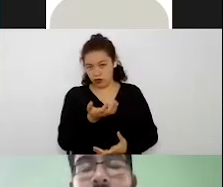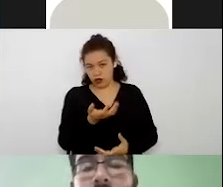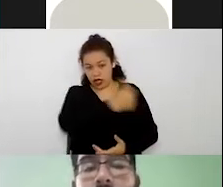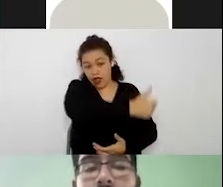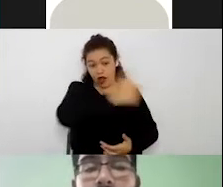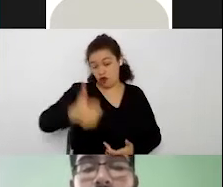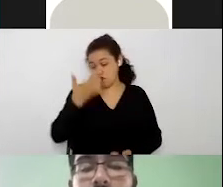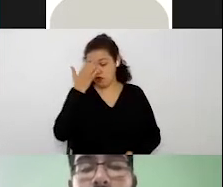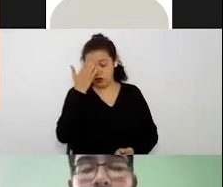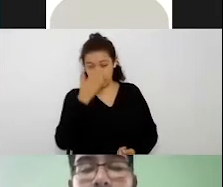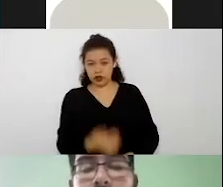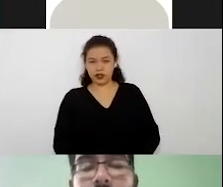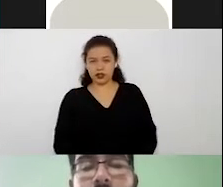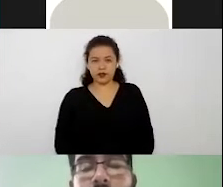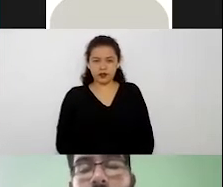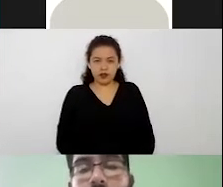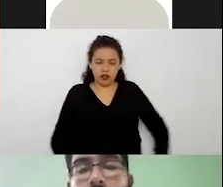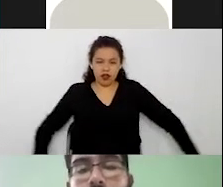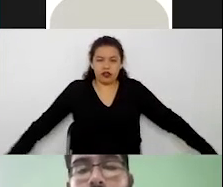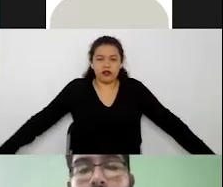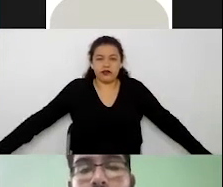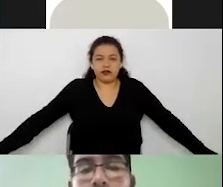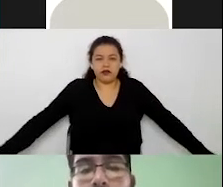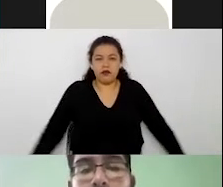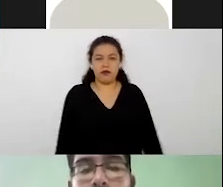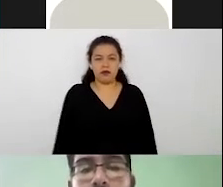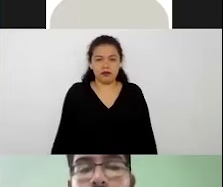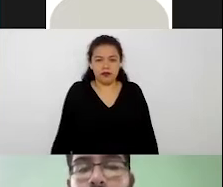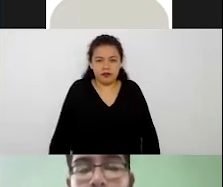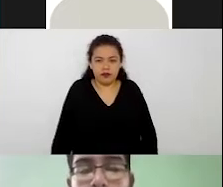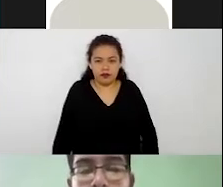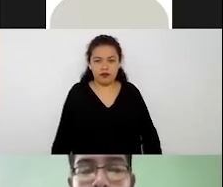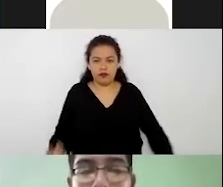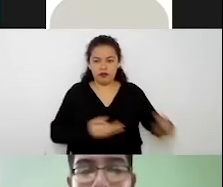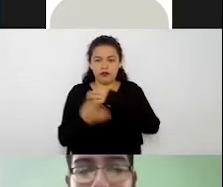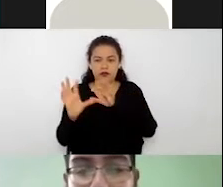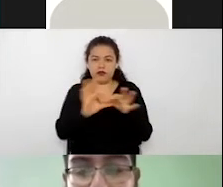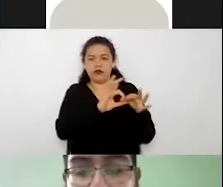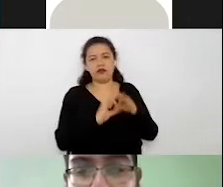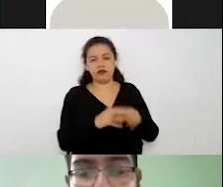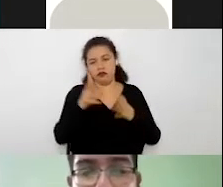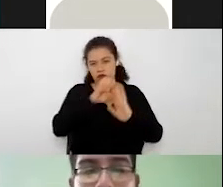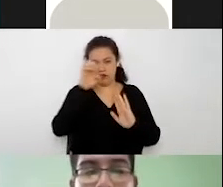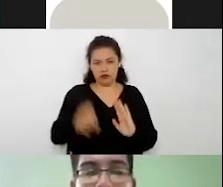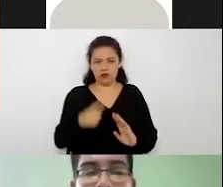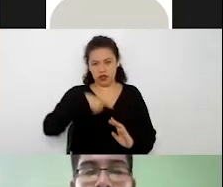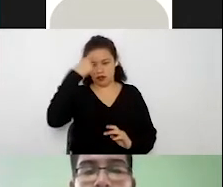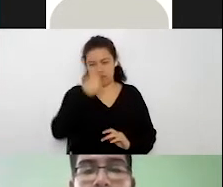se interrelacionan entre sí con esto que estamos teniendo, por ejemplo, que es